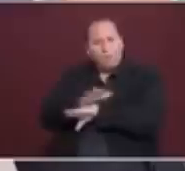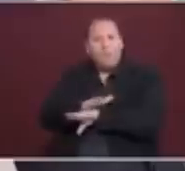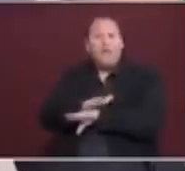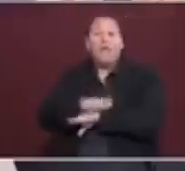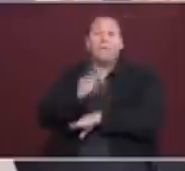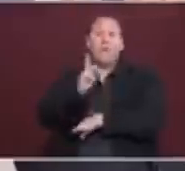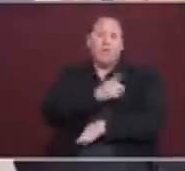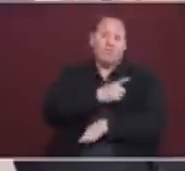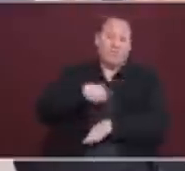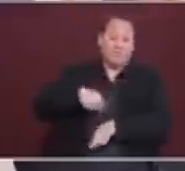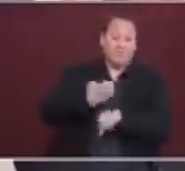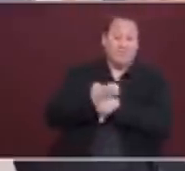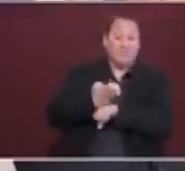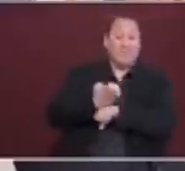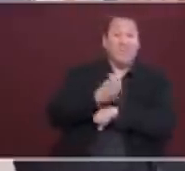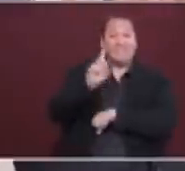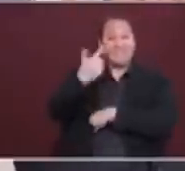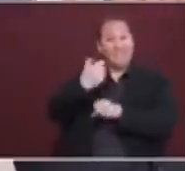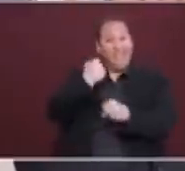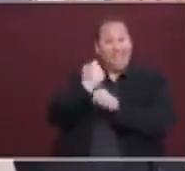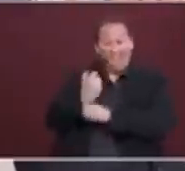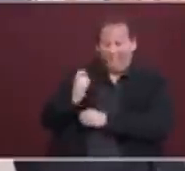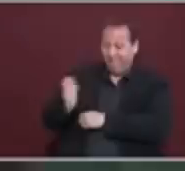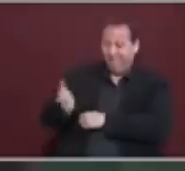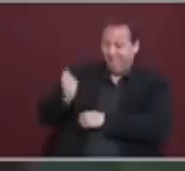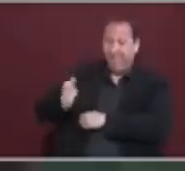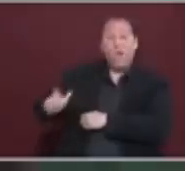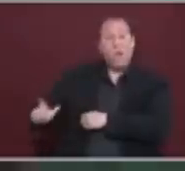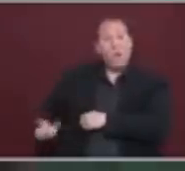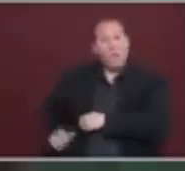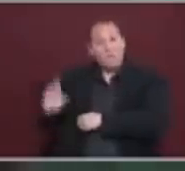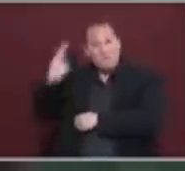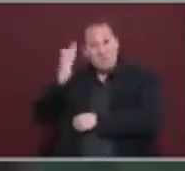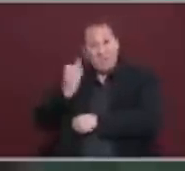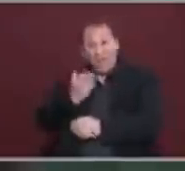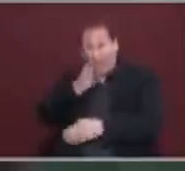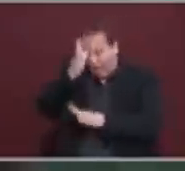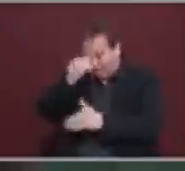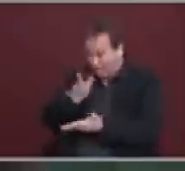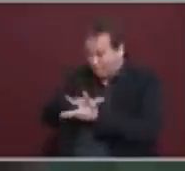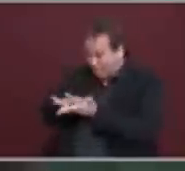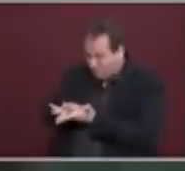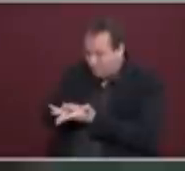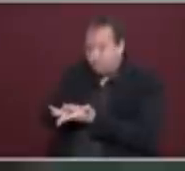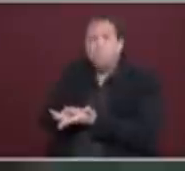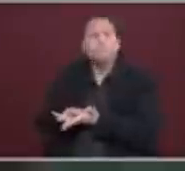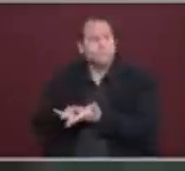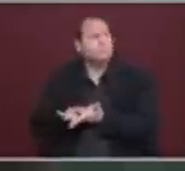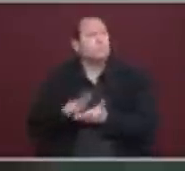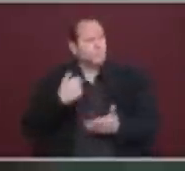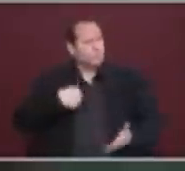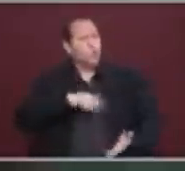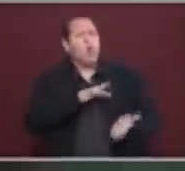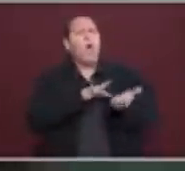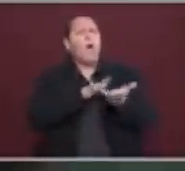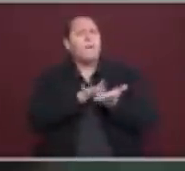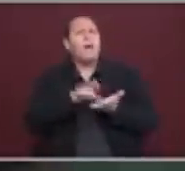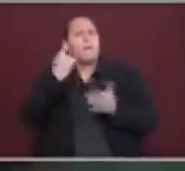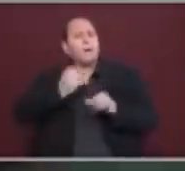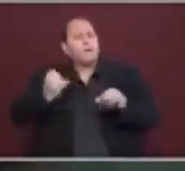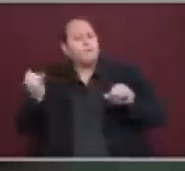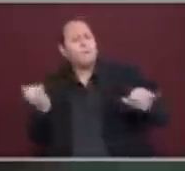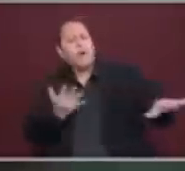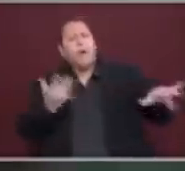el gobierno federal va a apoyar esta propuesta vamos a apoyar todo lo que tiene que ver con el abasto de agua